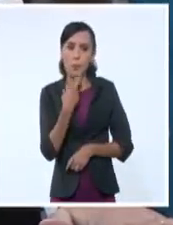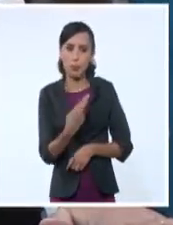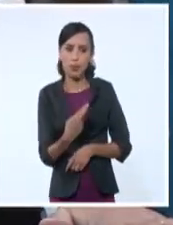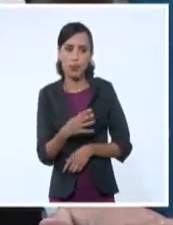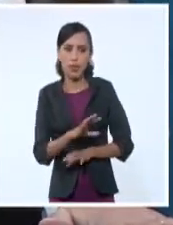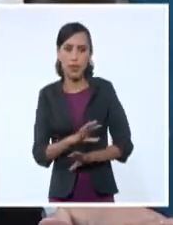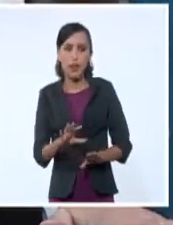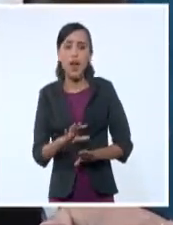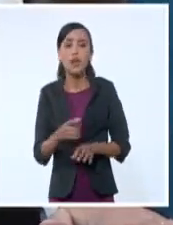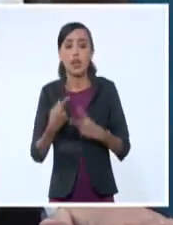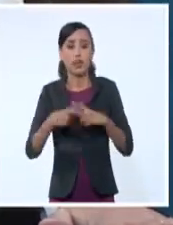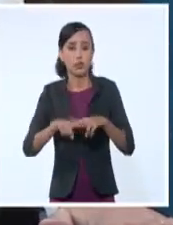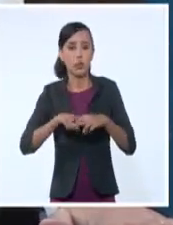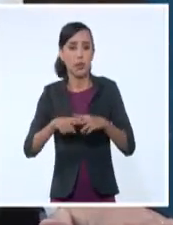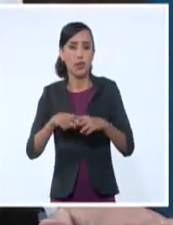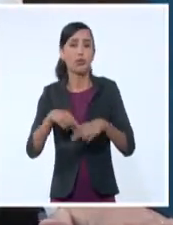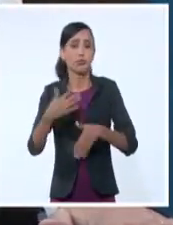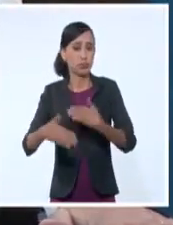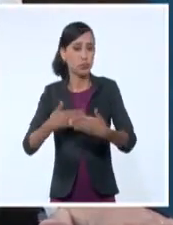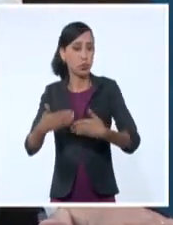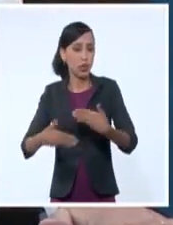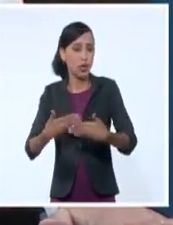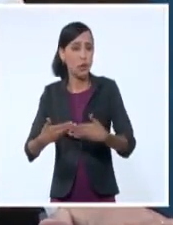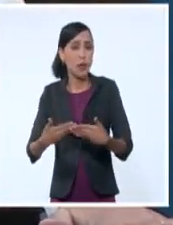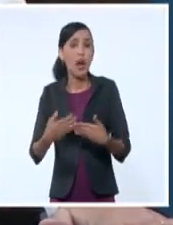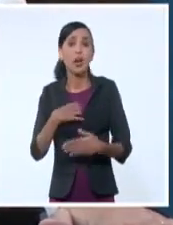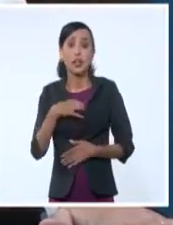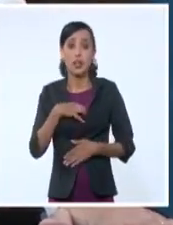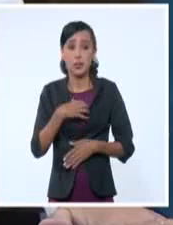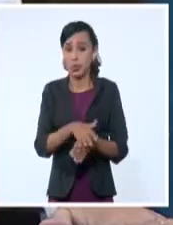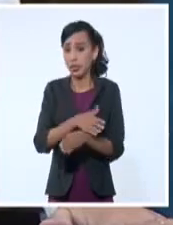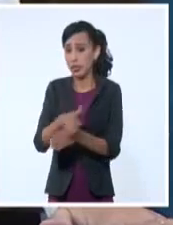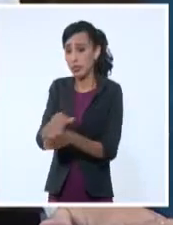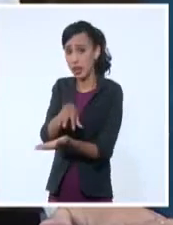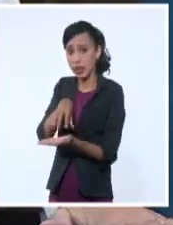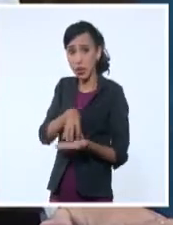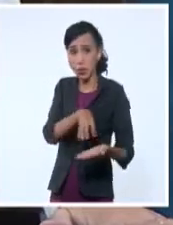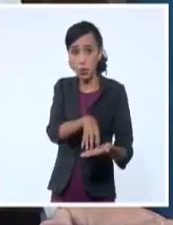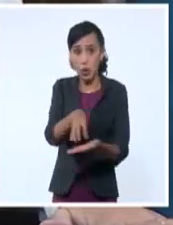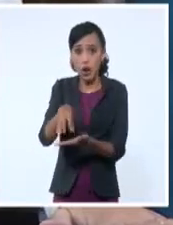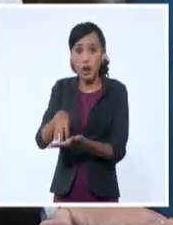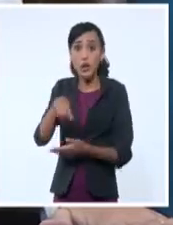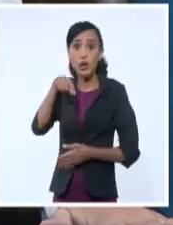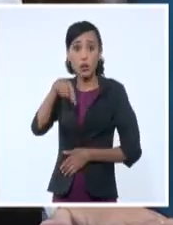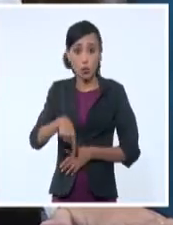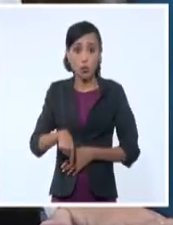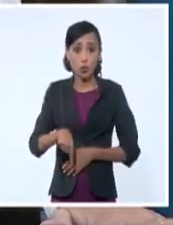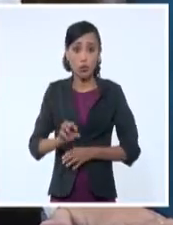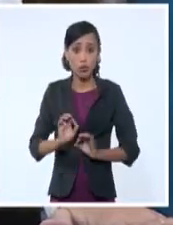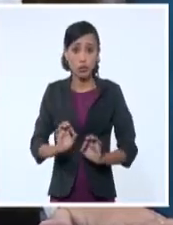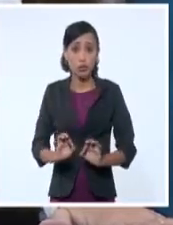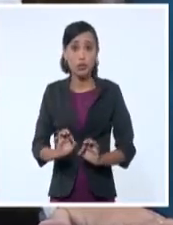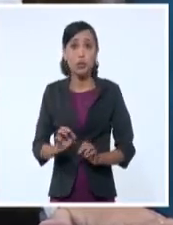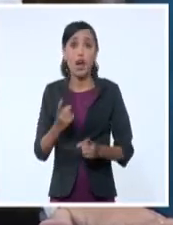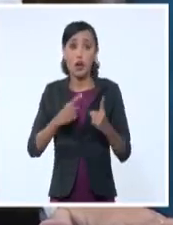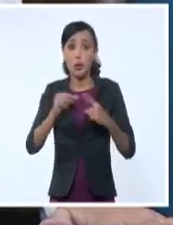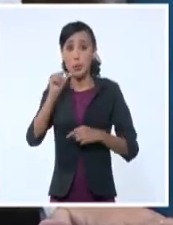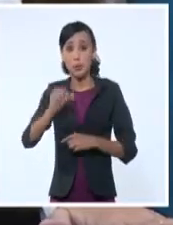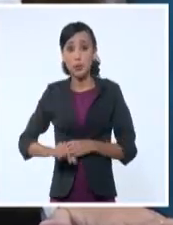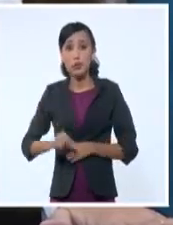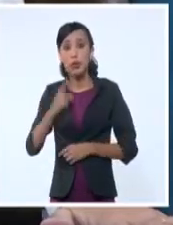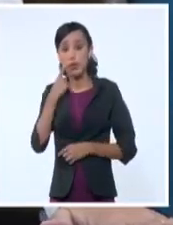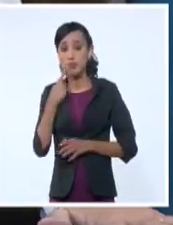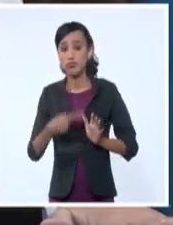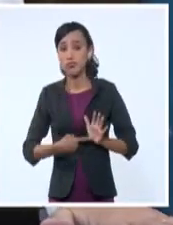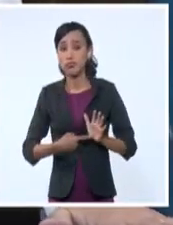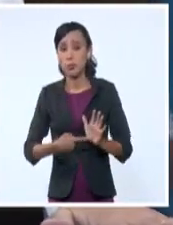un grupo de problemas que tenemos en cada uno de los lugares. Y existen hoy estados de opiniones que demuestran que